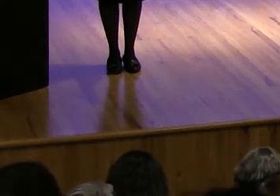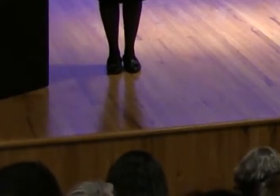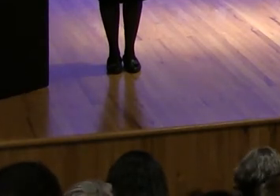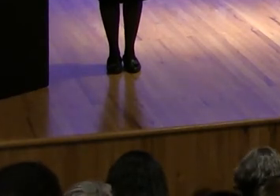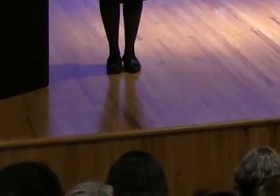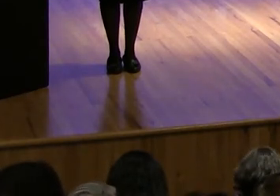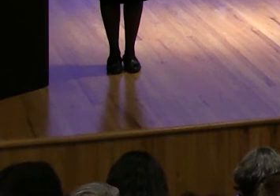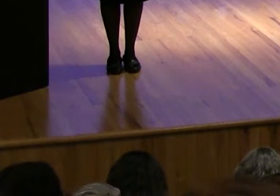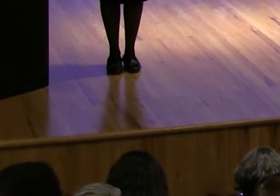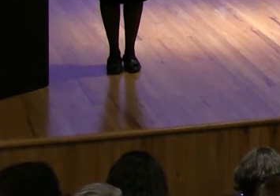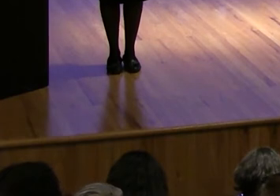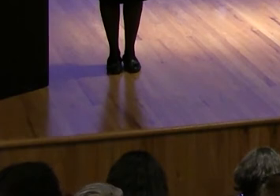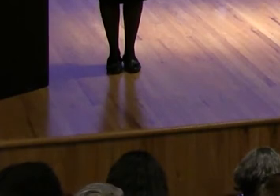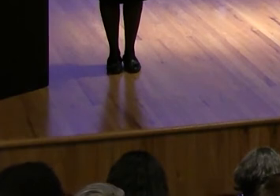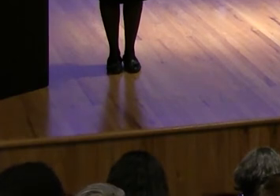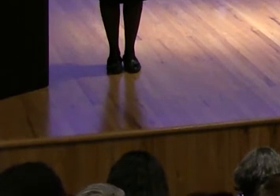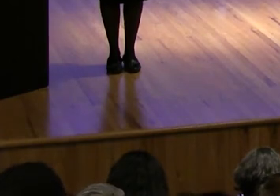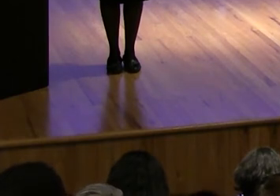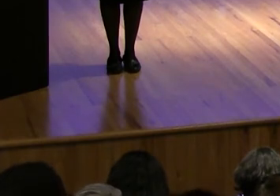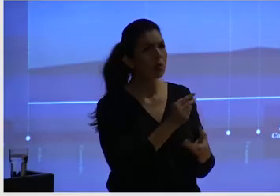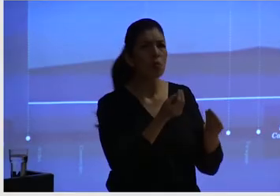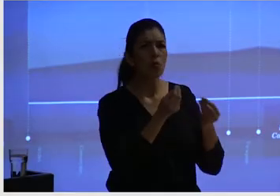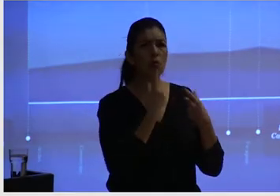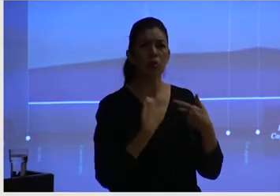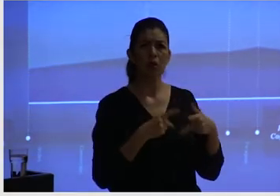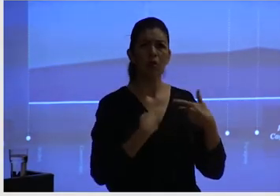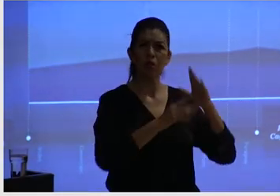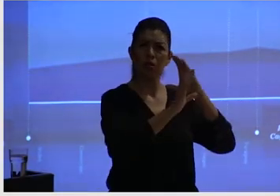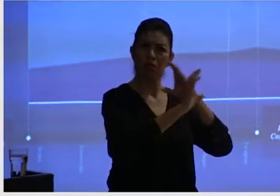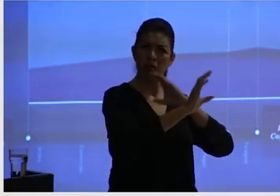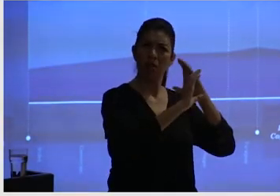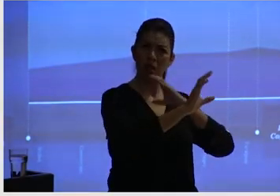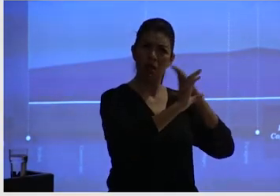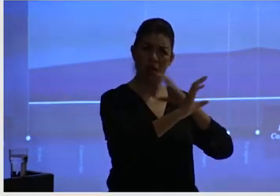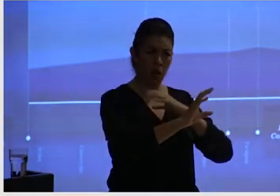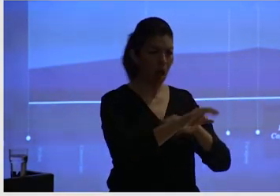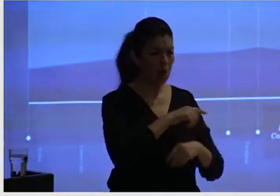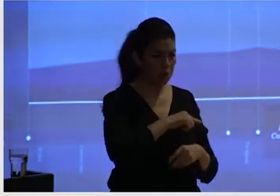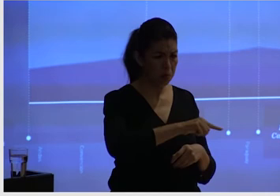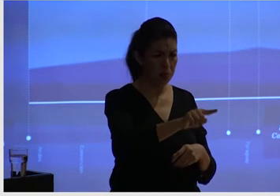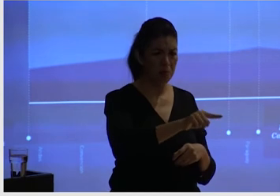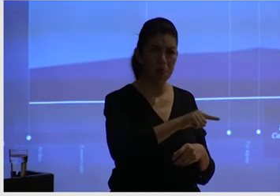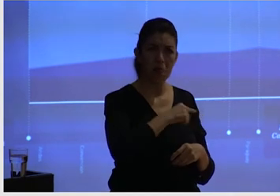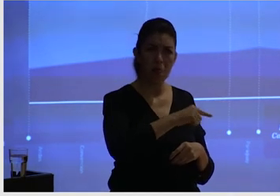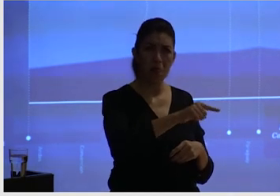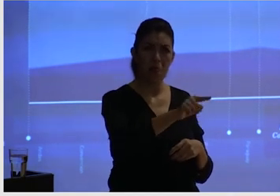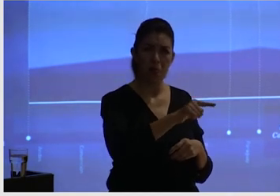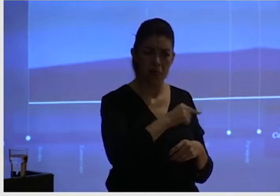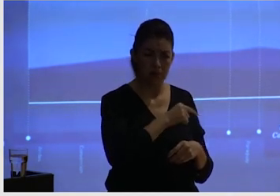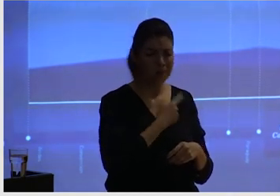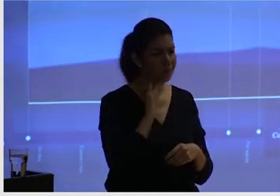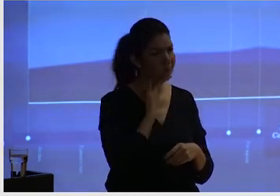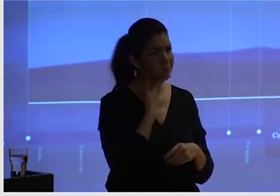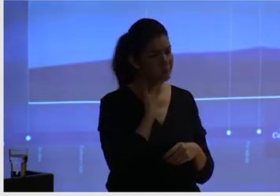cantidad de personas en transporte público y que al fin y cabo cualquier esquema de rediseño de la avenida,